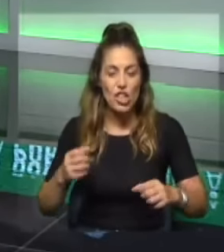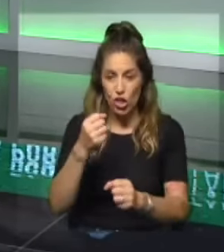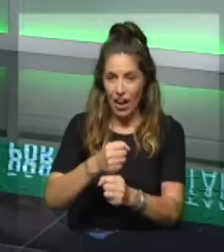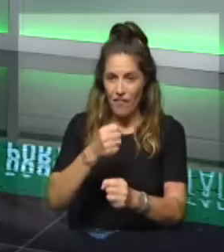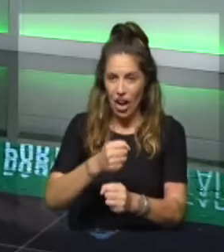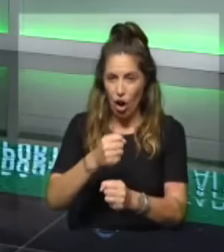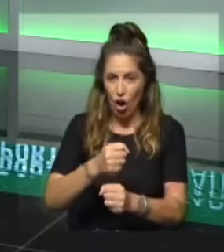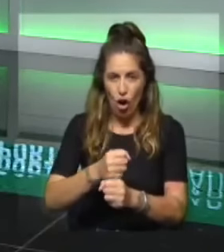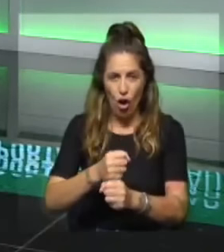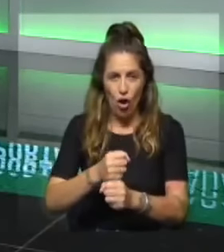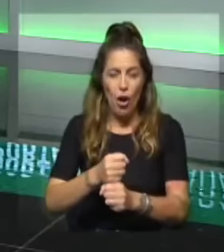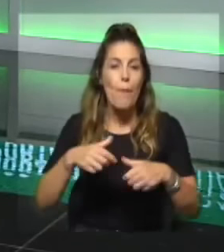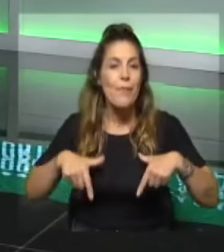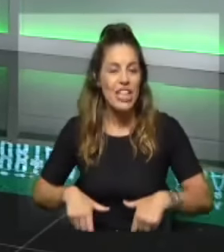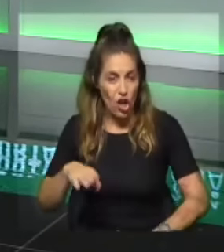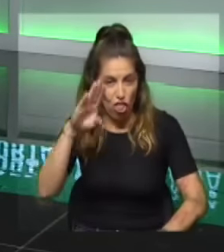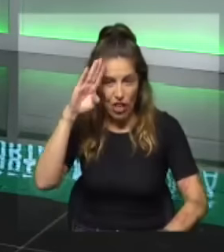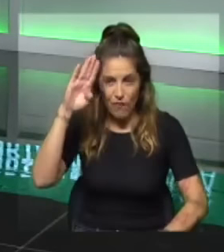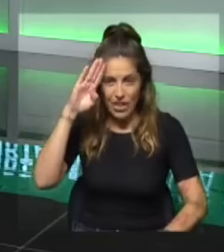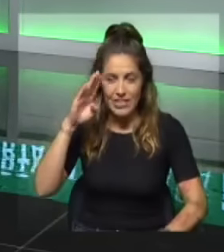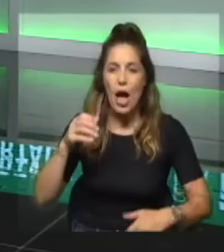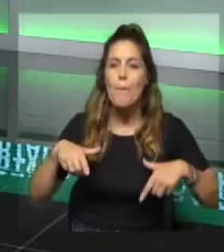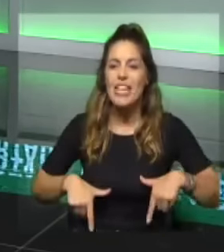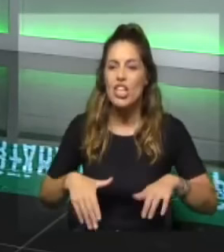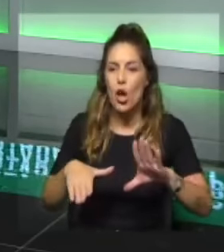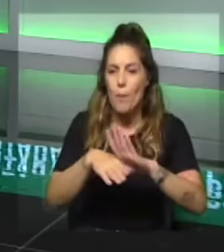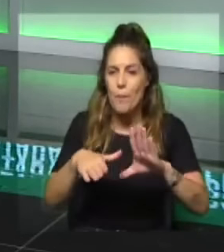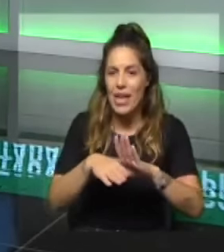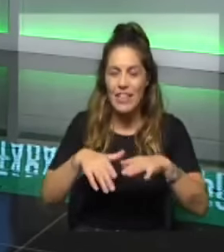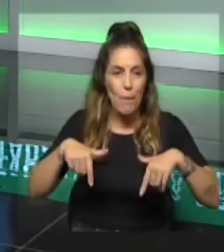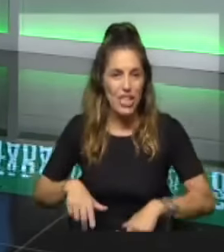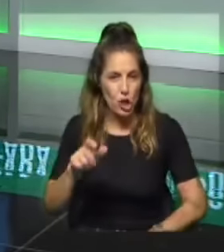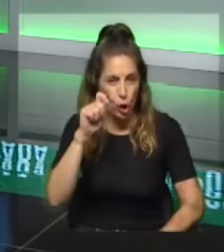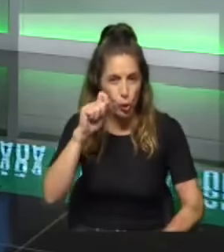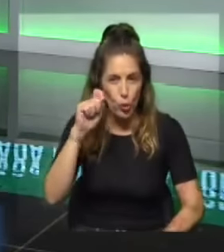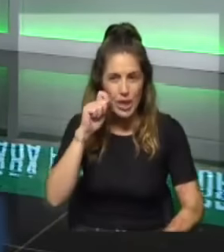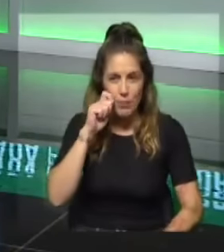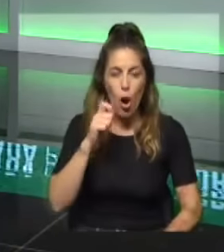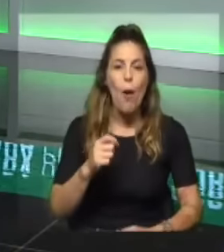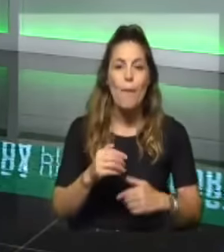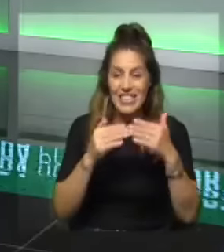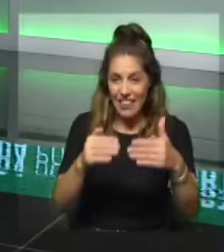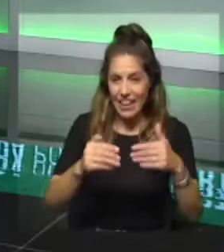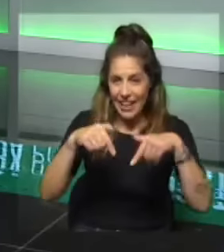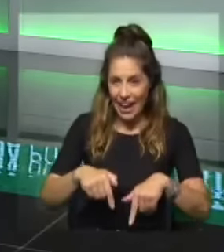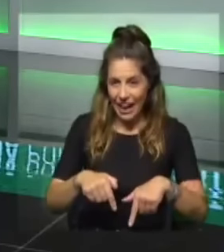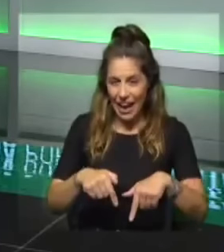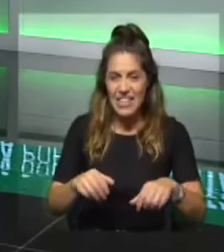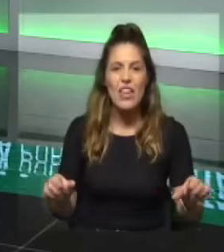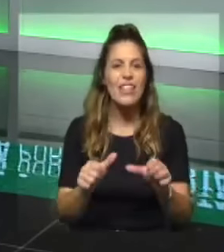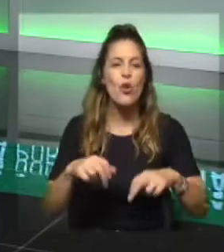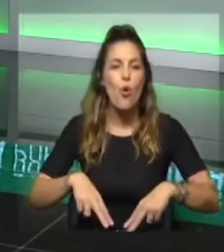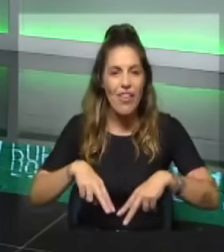seguridad social defensa nacional desarrollo social y turismo en instantes aquí Eduardo botinelli va a hacer su